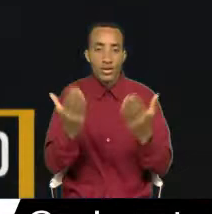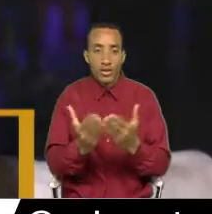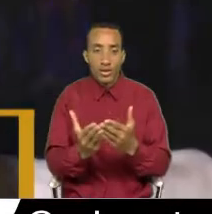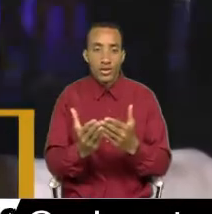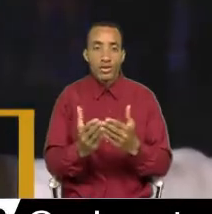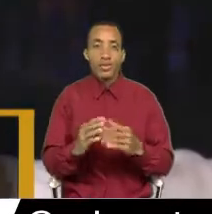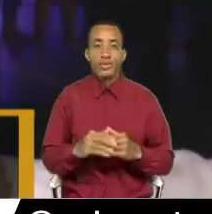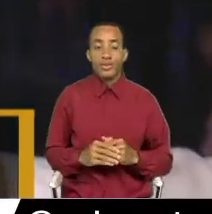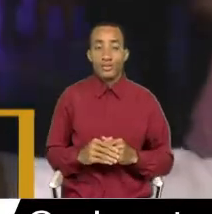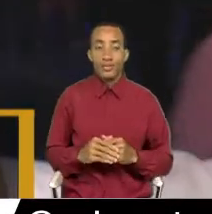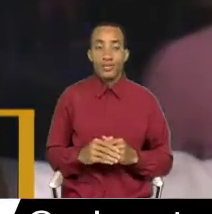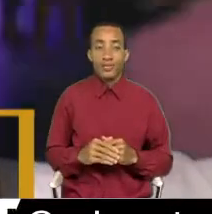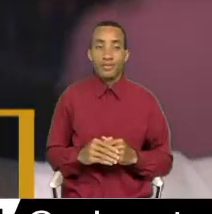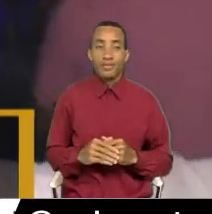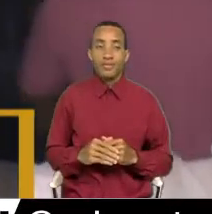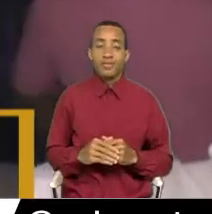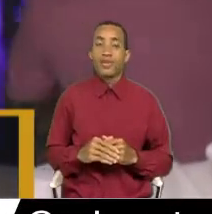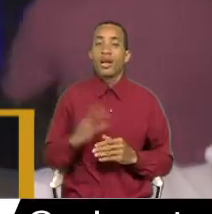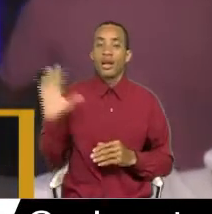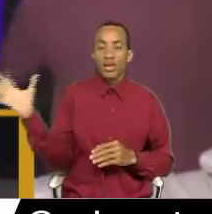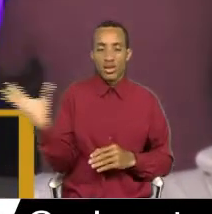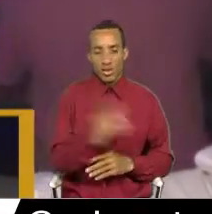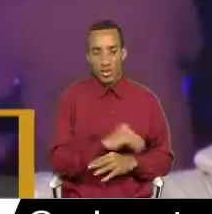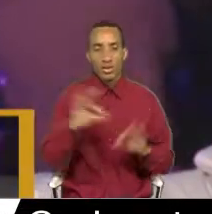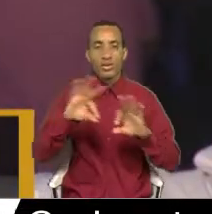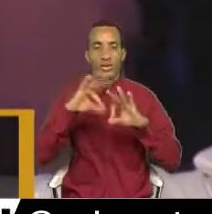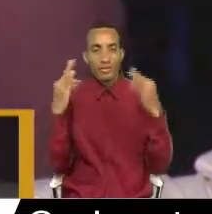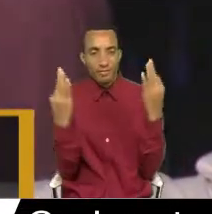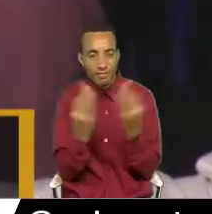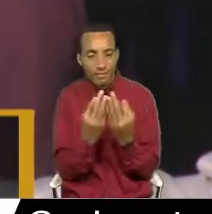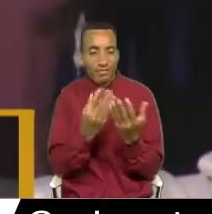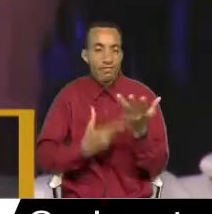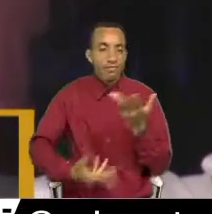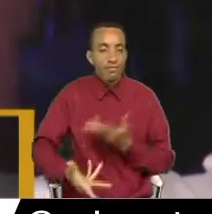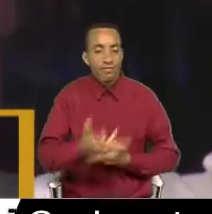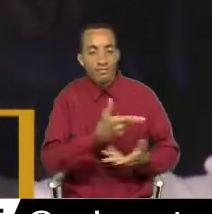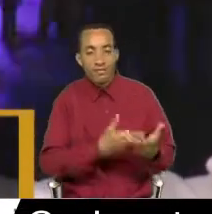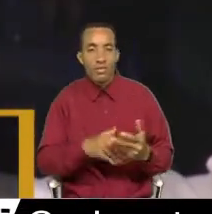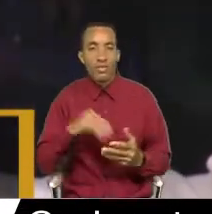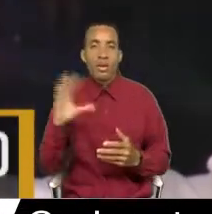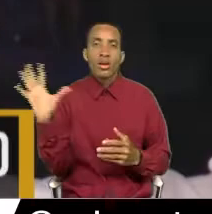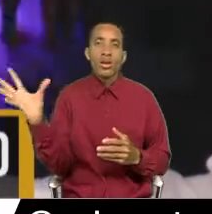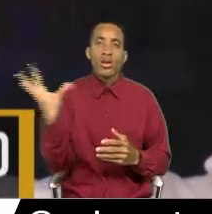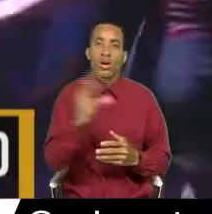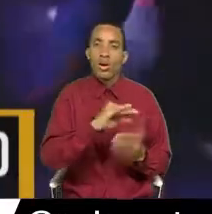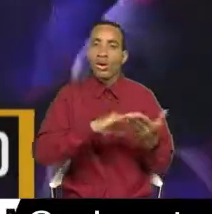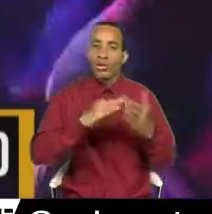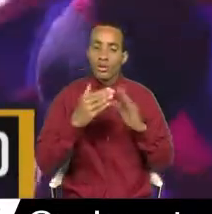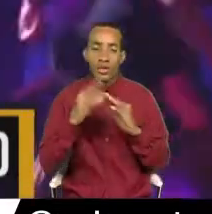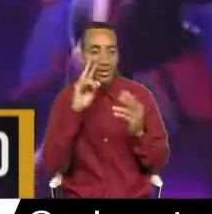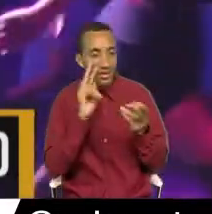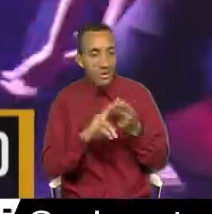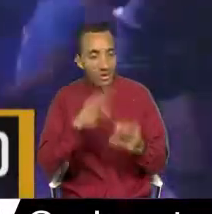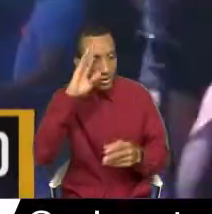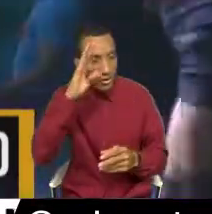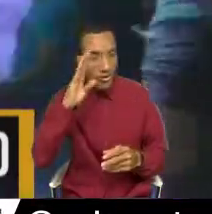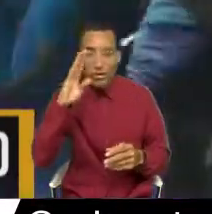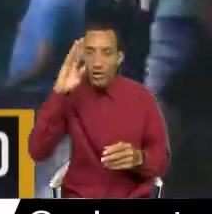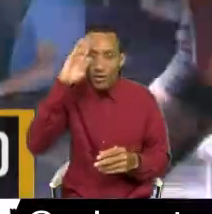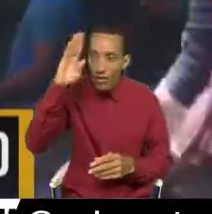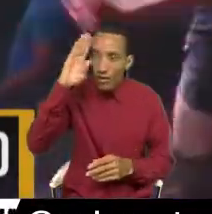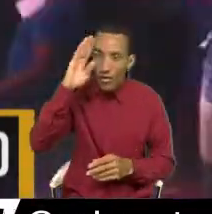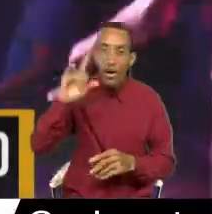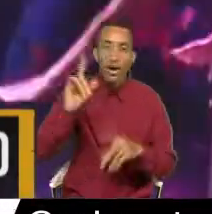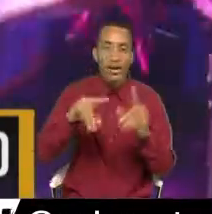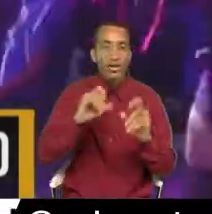Ha sido un espacio para que las familias interactúen, para que los miembros de la comunidad se conozcan. Han venido los exalumnos, han